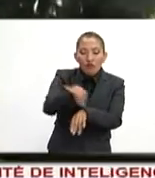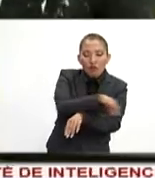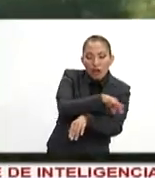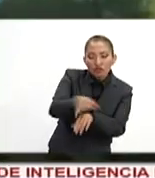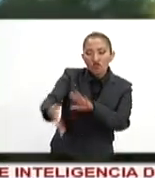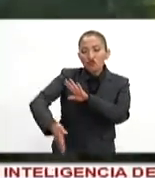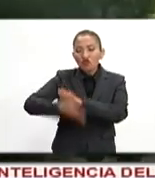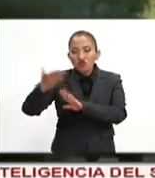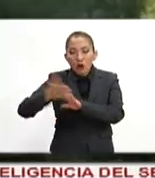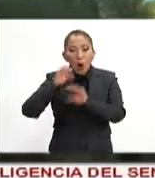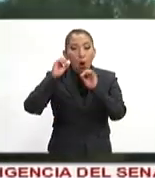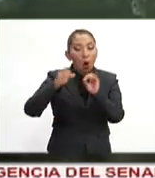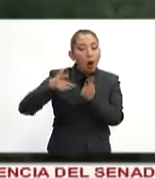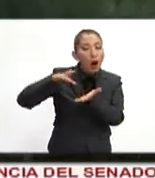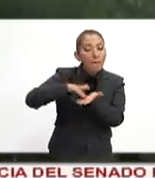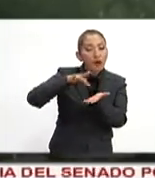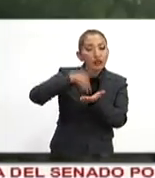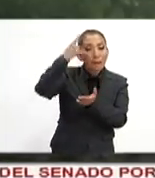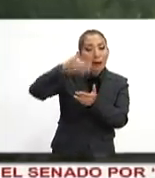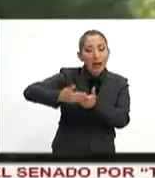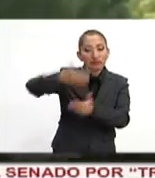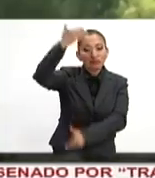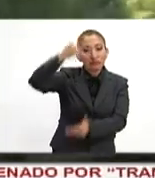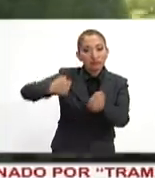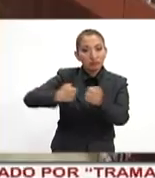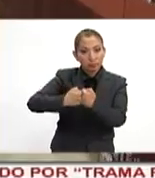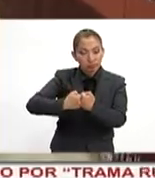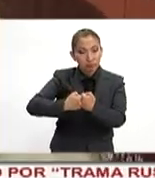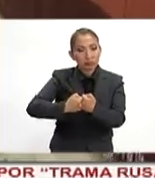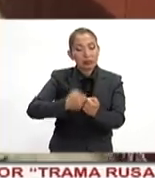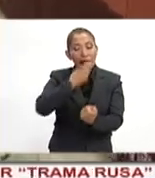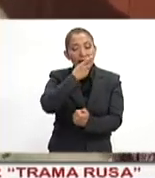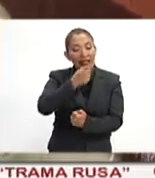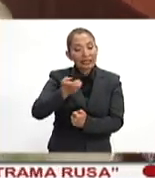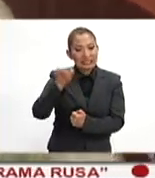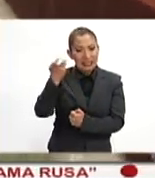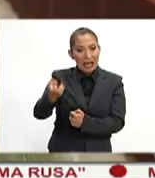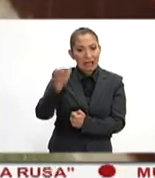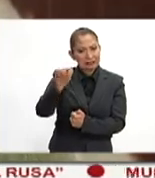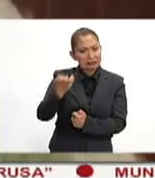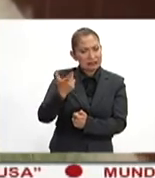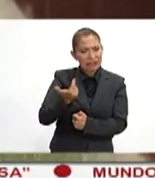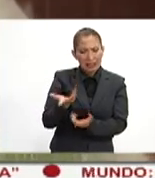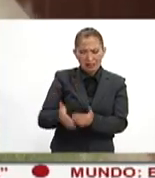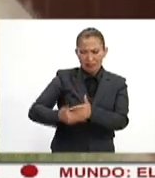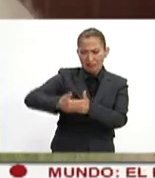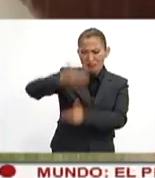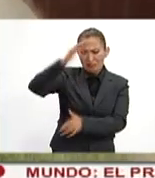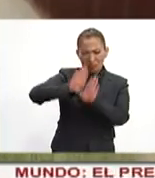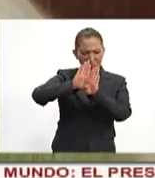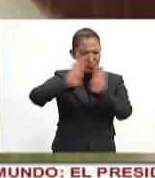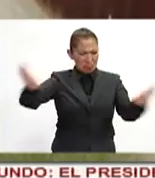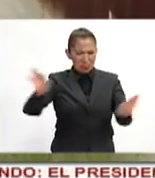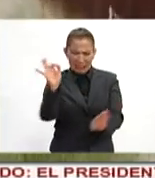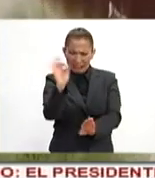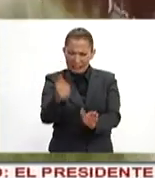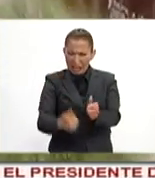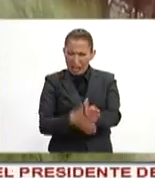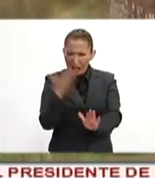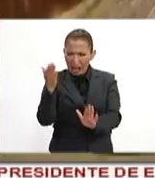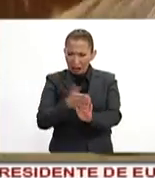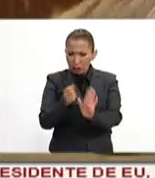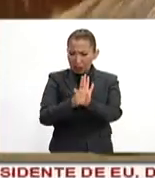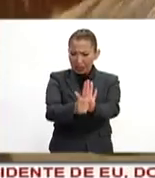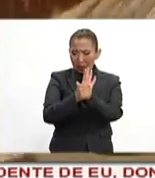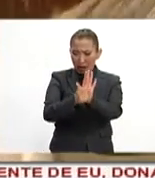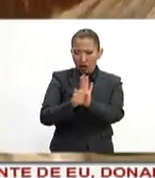diseño, construcción o financiamiento del muro fronterizo. Calificaron este muro o la posibilidad de construir este muro como un